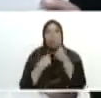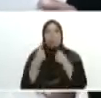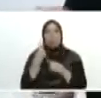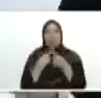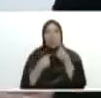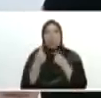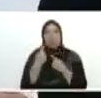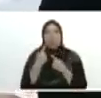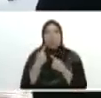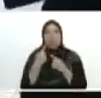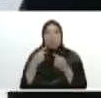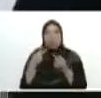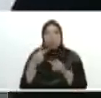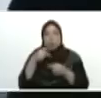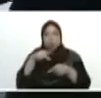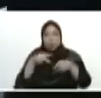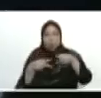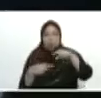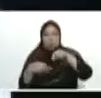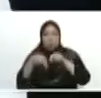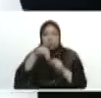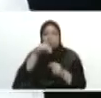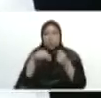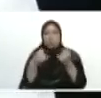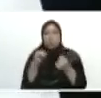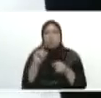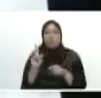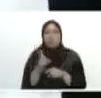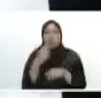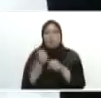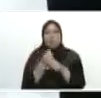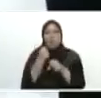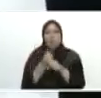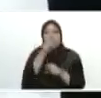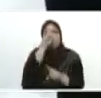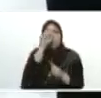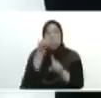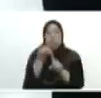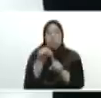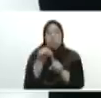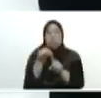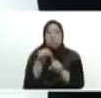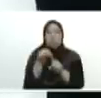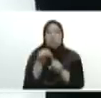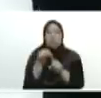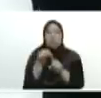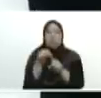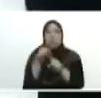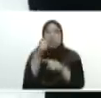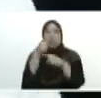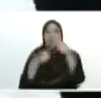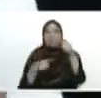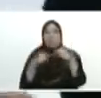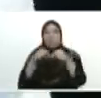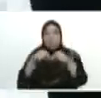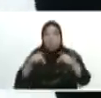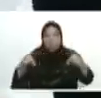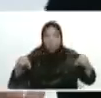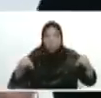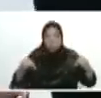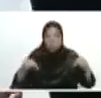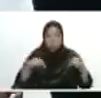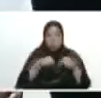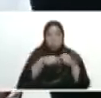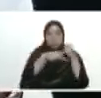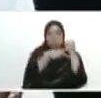wayú Y tenemos una primera meta entregarle la mitad del parque o una parte